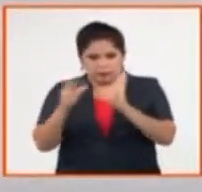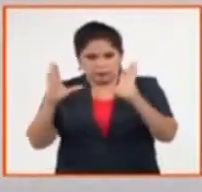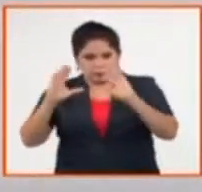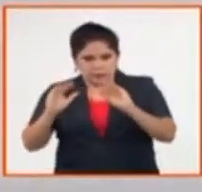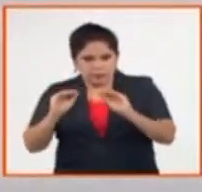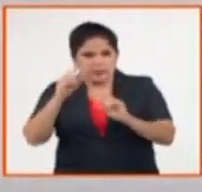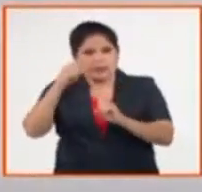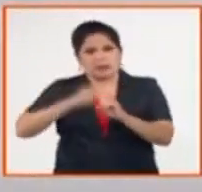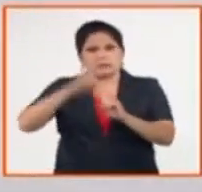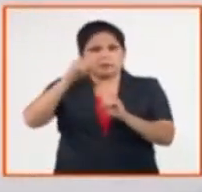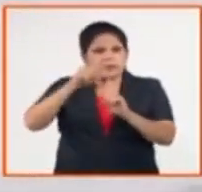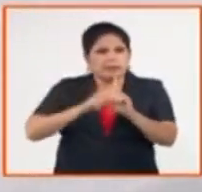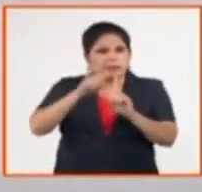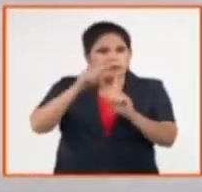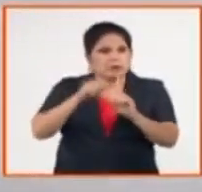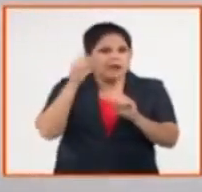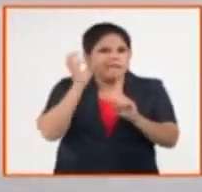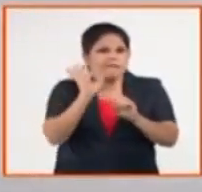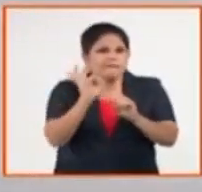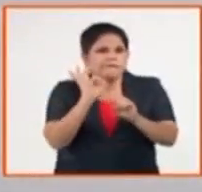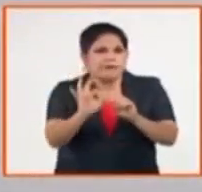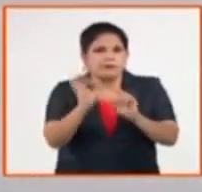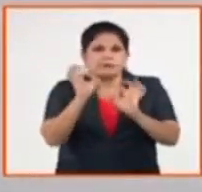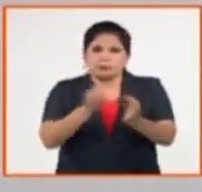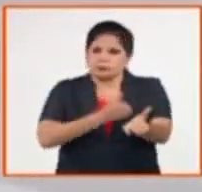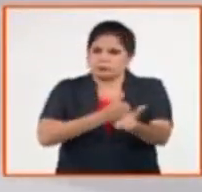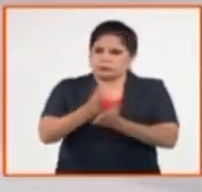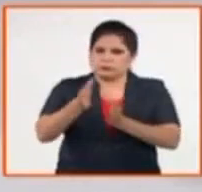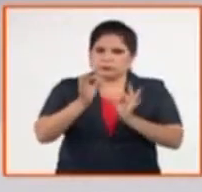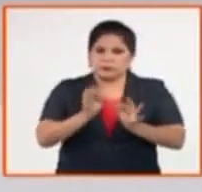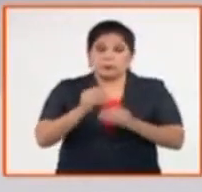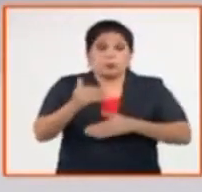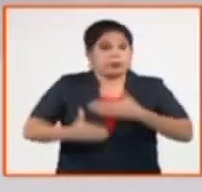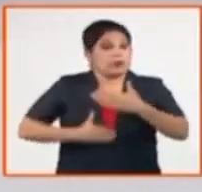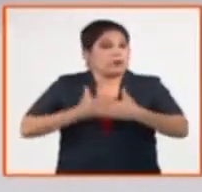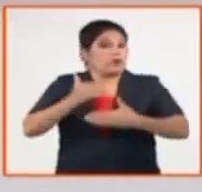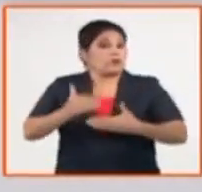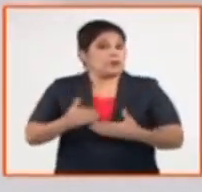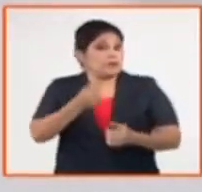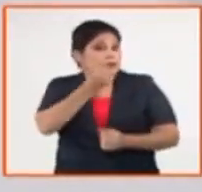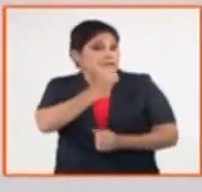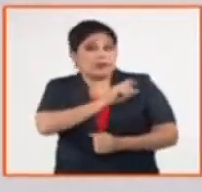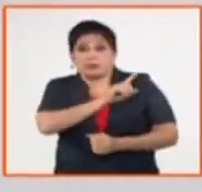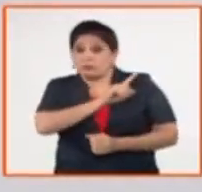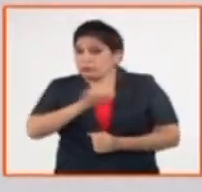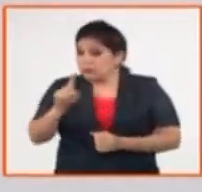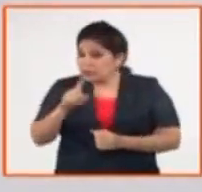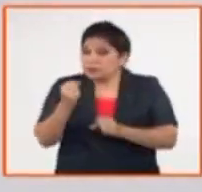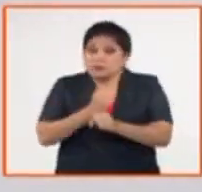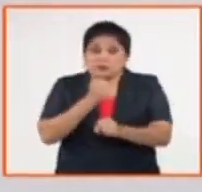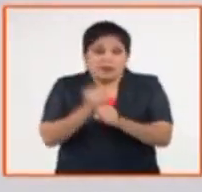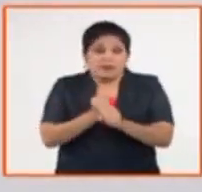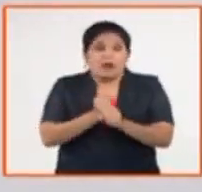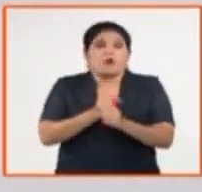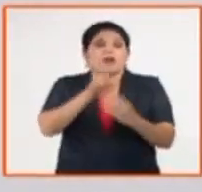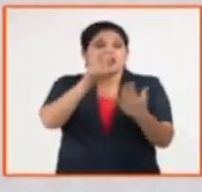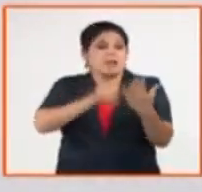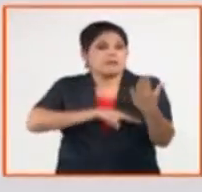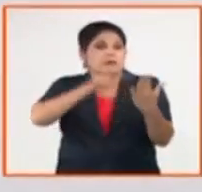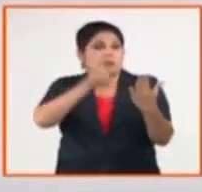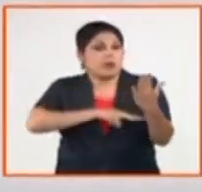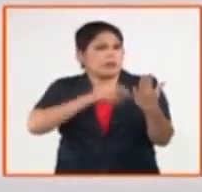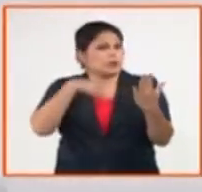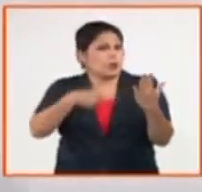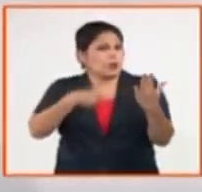el día, pero como les decía, de manera continua. Es un proceso que nosotros revisamos